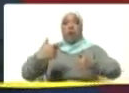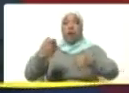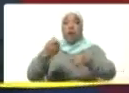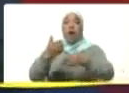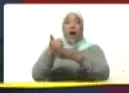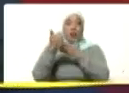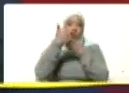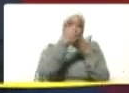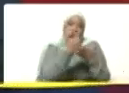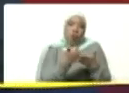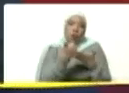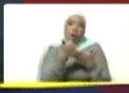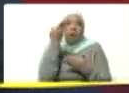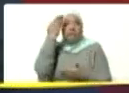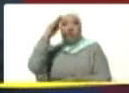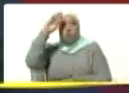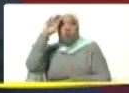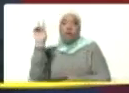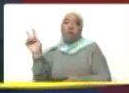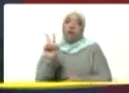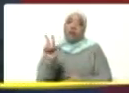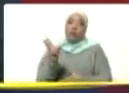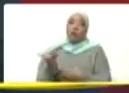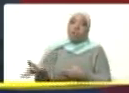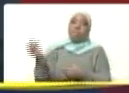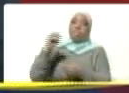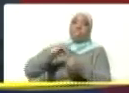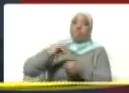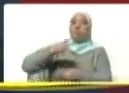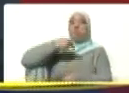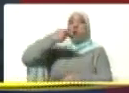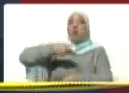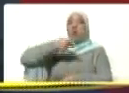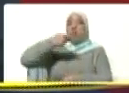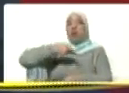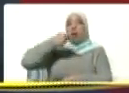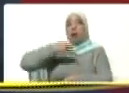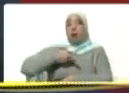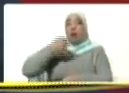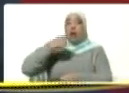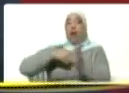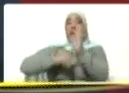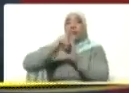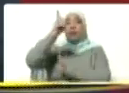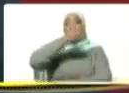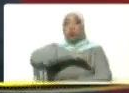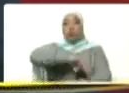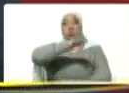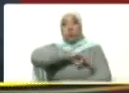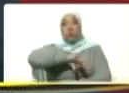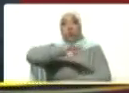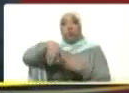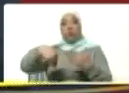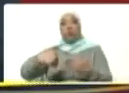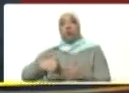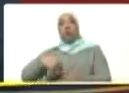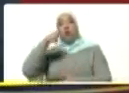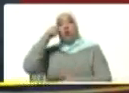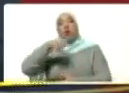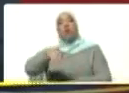cooperación y concertación política con resultados concretos para el desarrollo social de todos nuestros